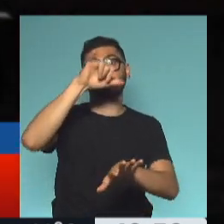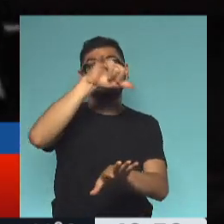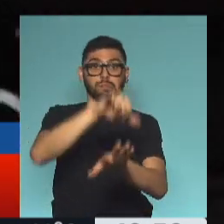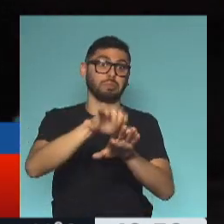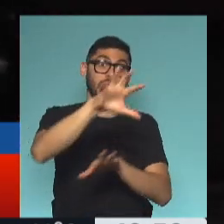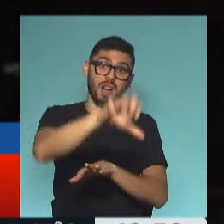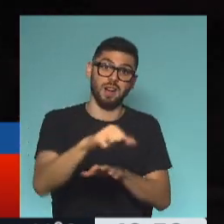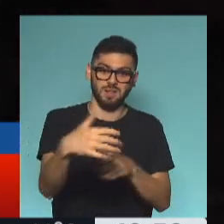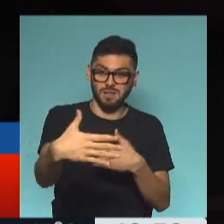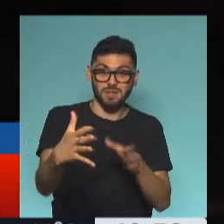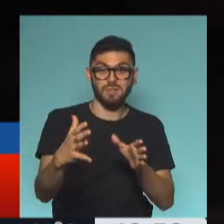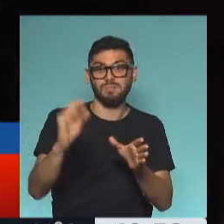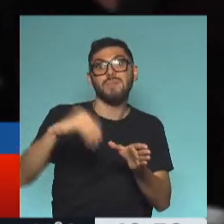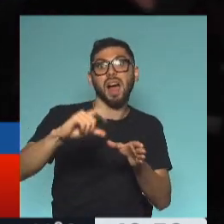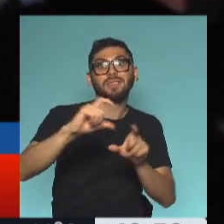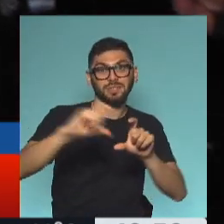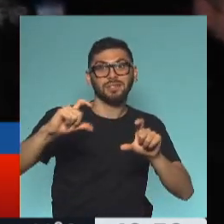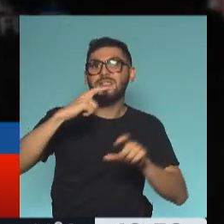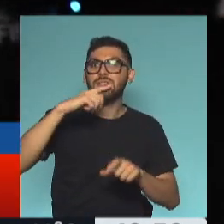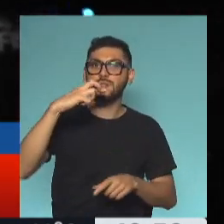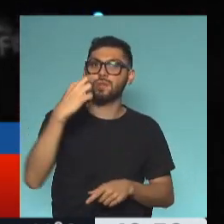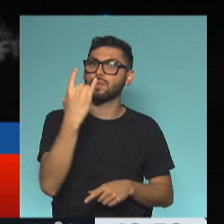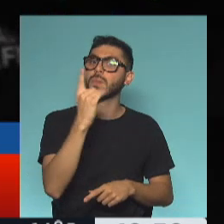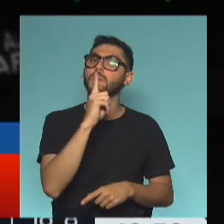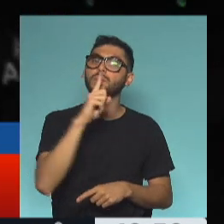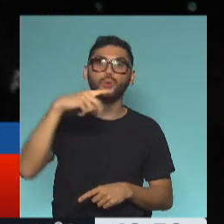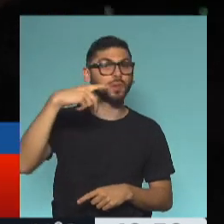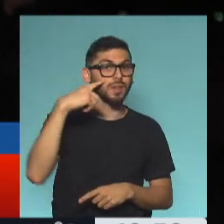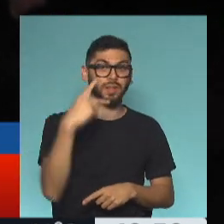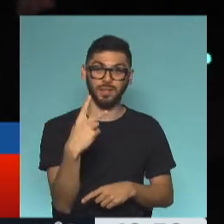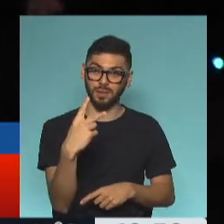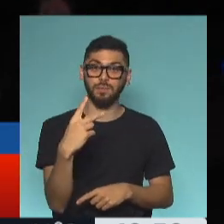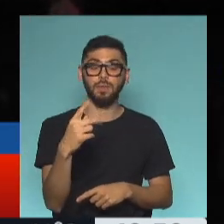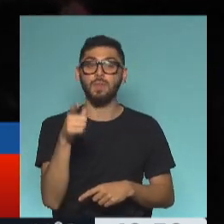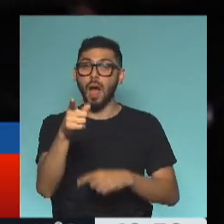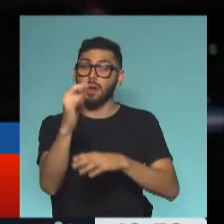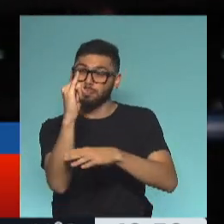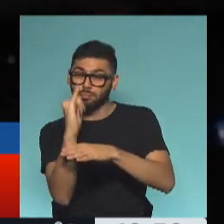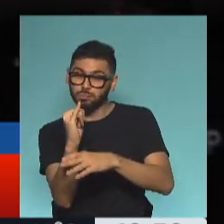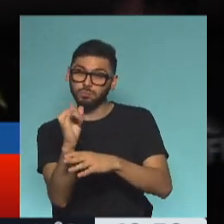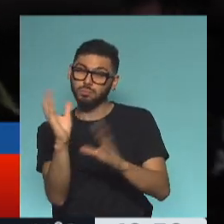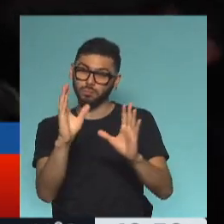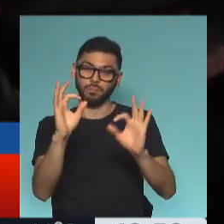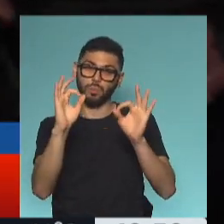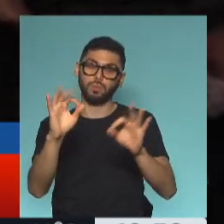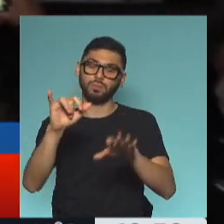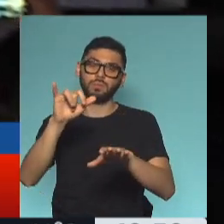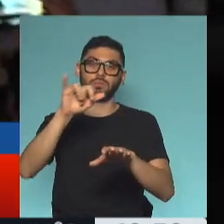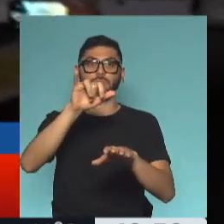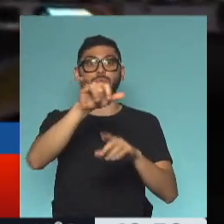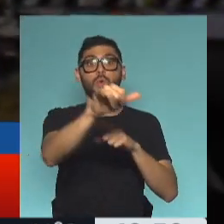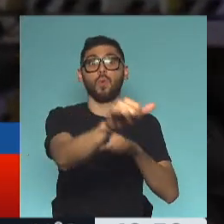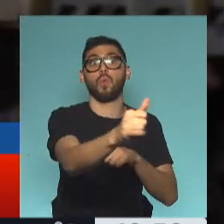de dosis de vacunas Sputnik. El arribo, la vuelta, el regreso de ese